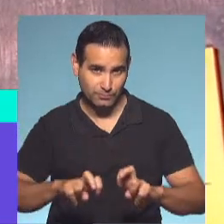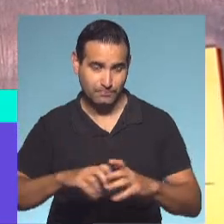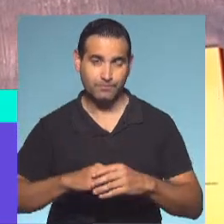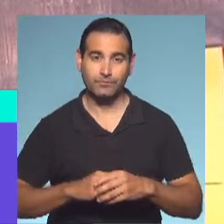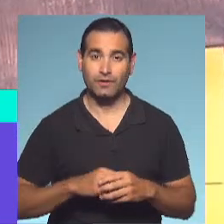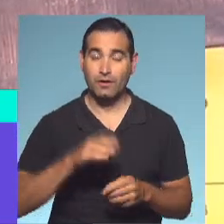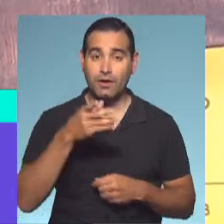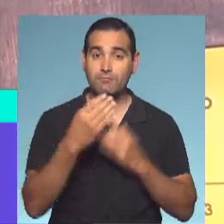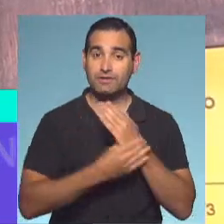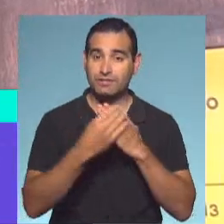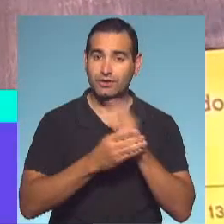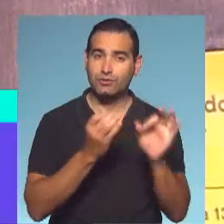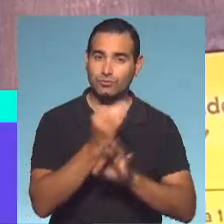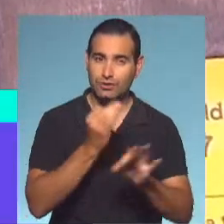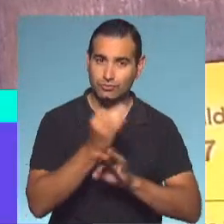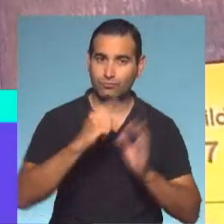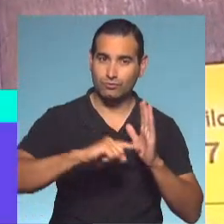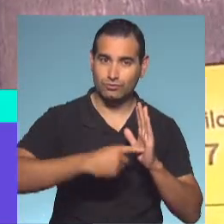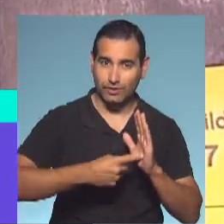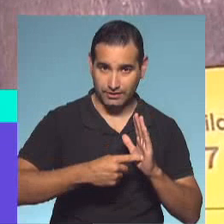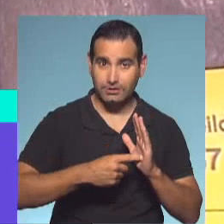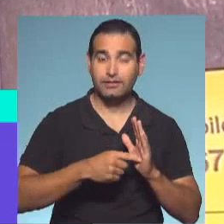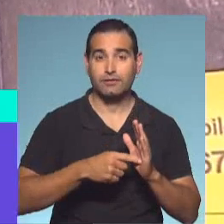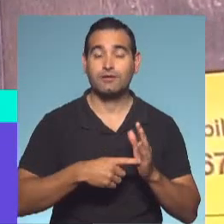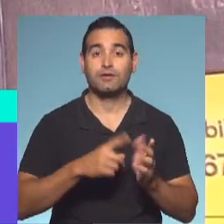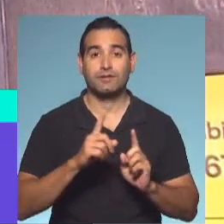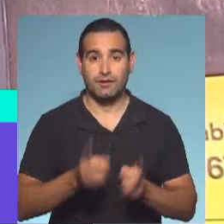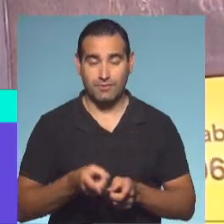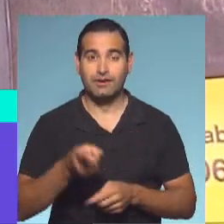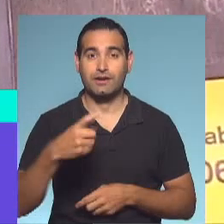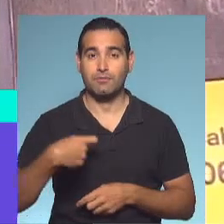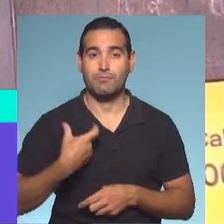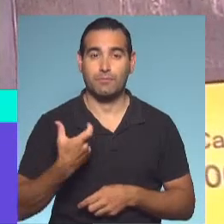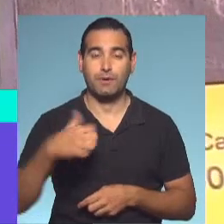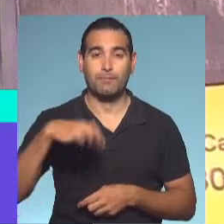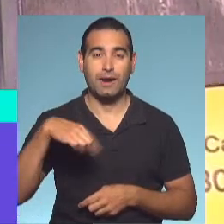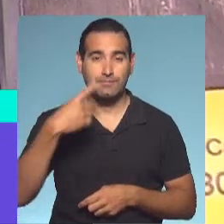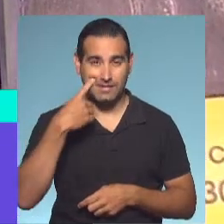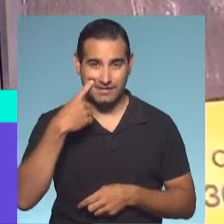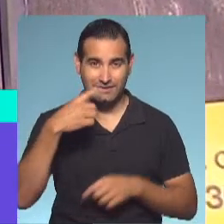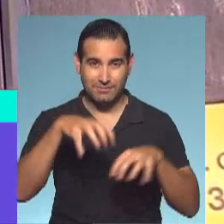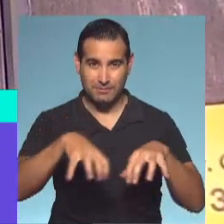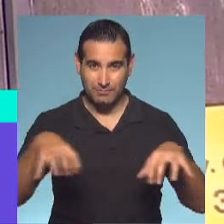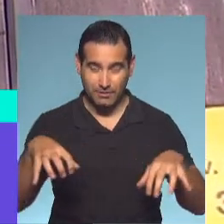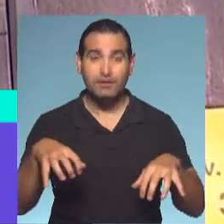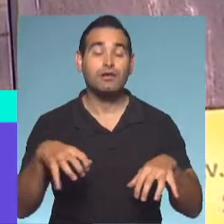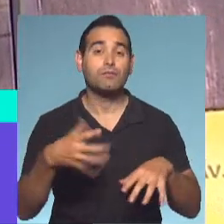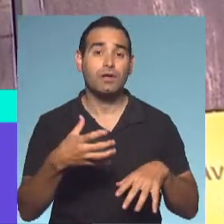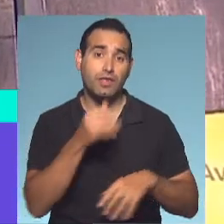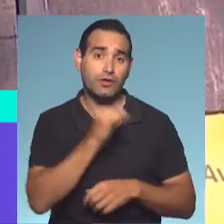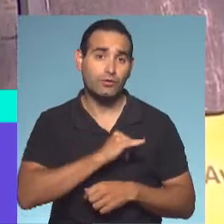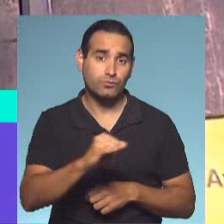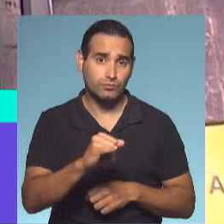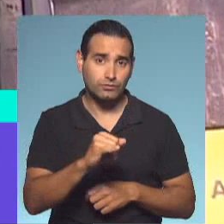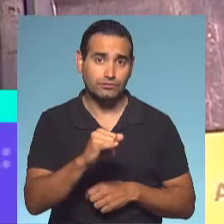no solamente en el Ministerio de Educación de la ciudad, claro, sino también en las sedes del PAMI, que vienen a cuento de esta denuncia, donde se